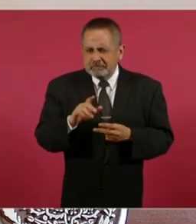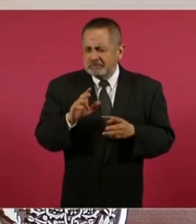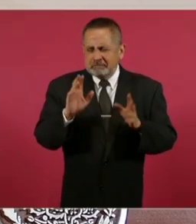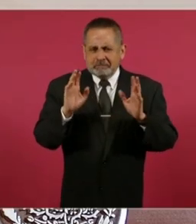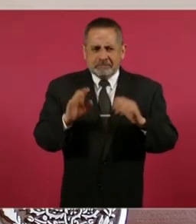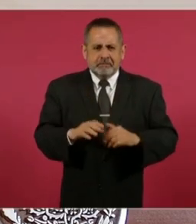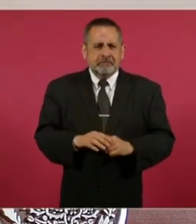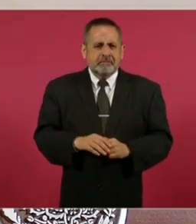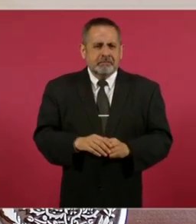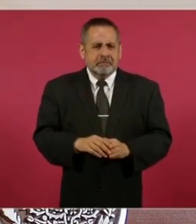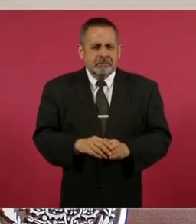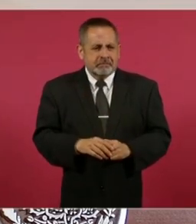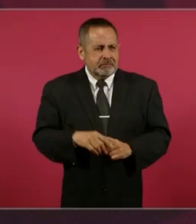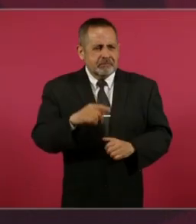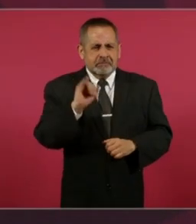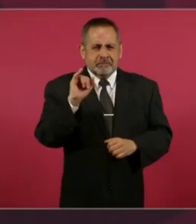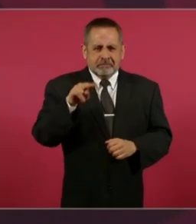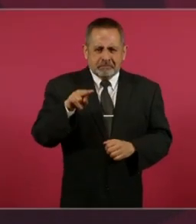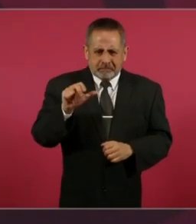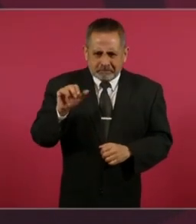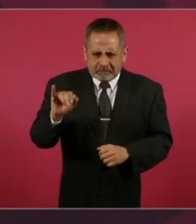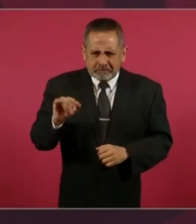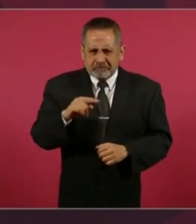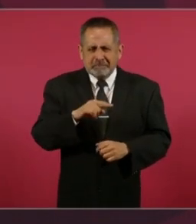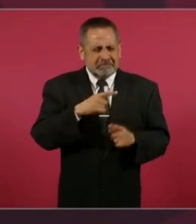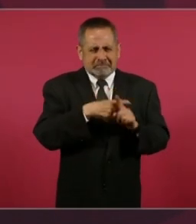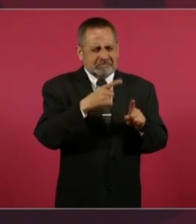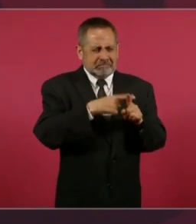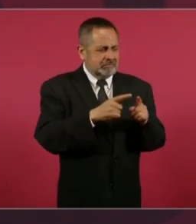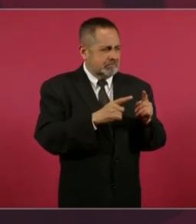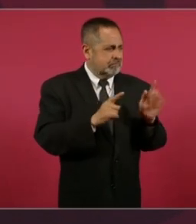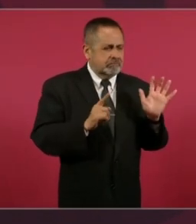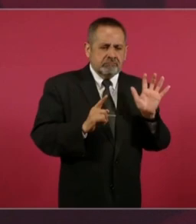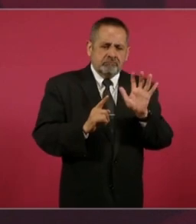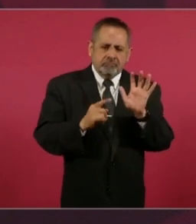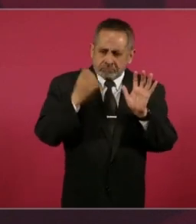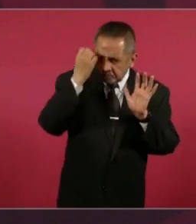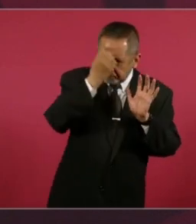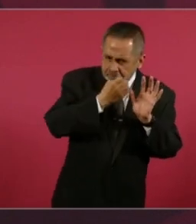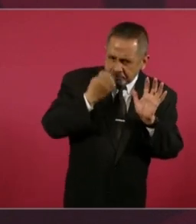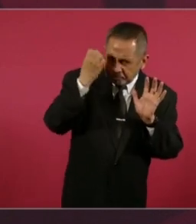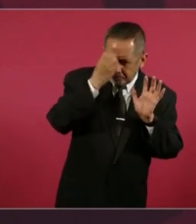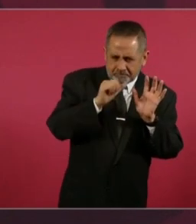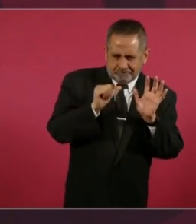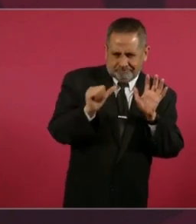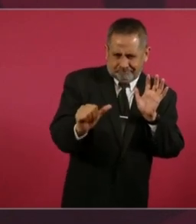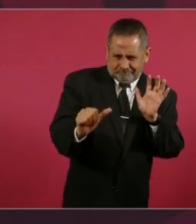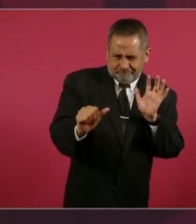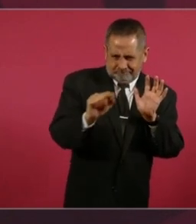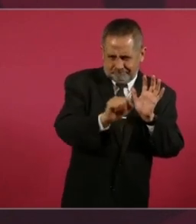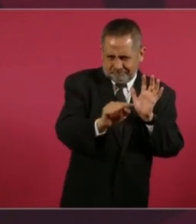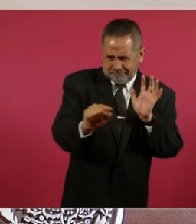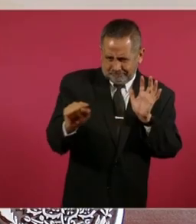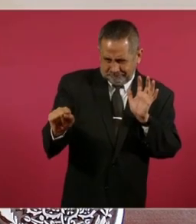colmex de la transparencia de todos y hacen un